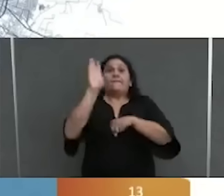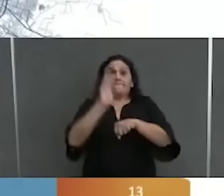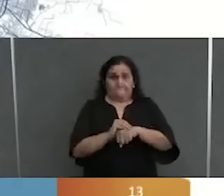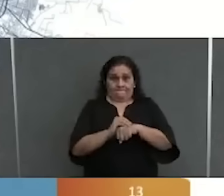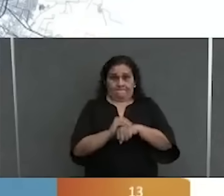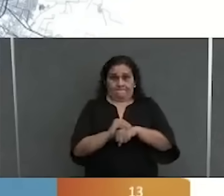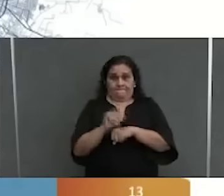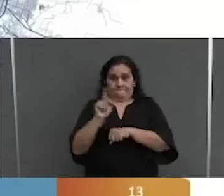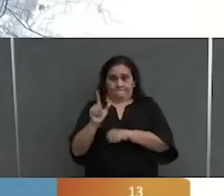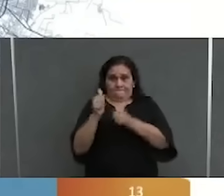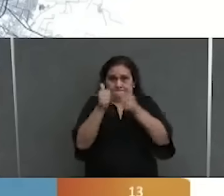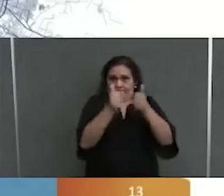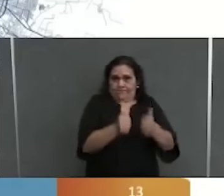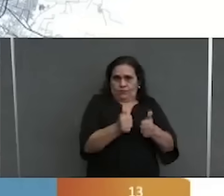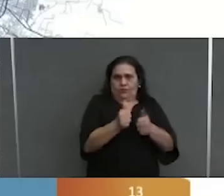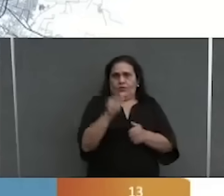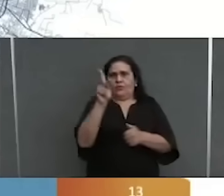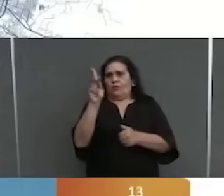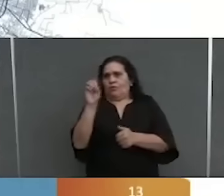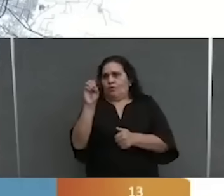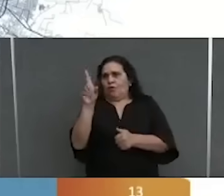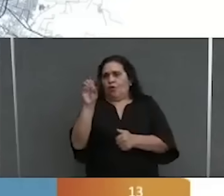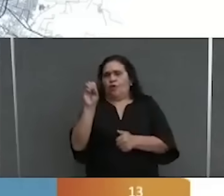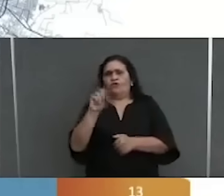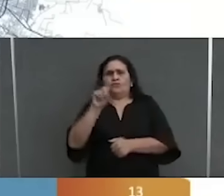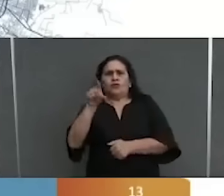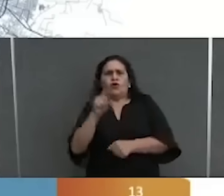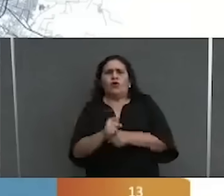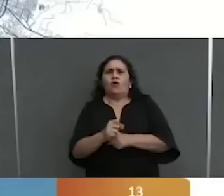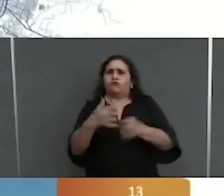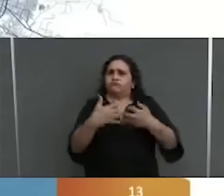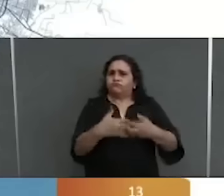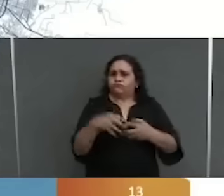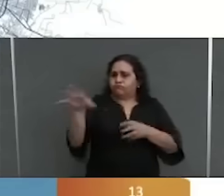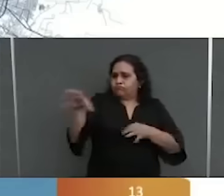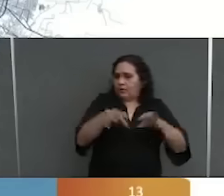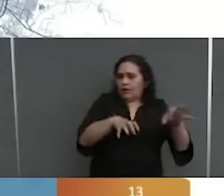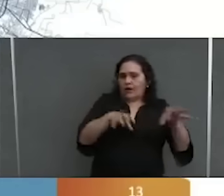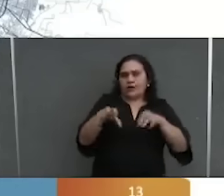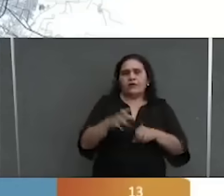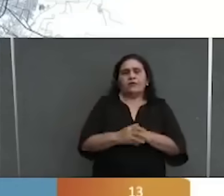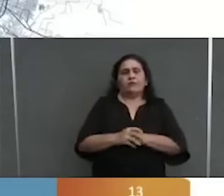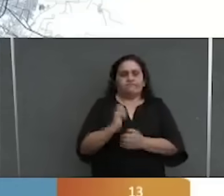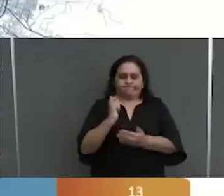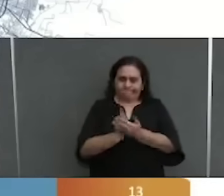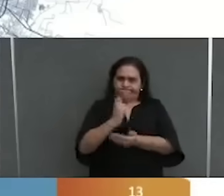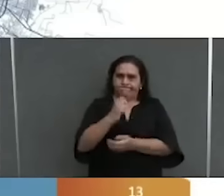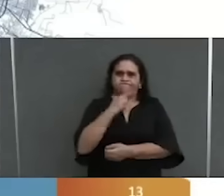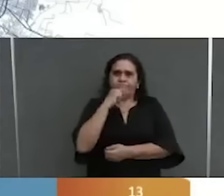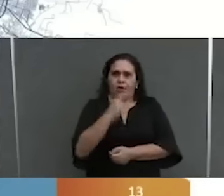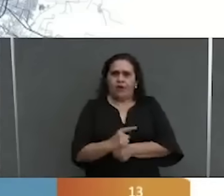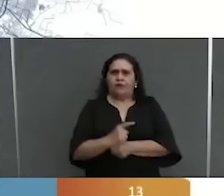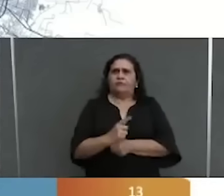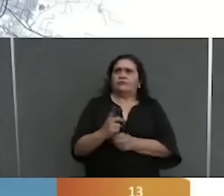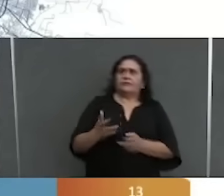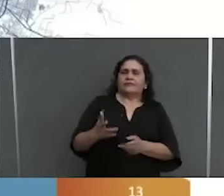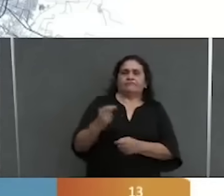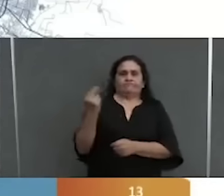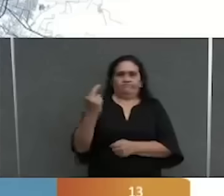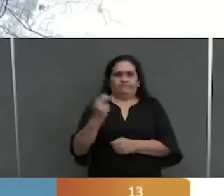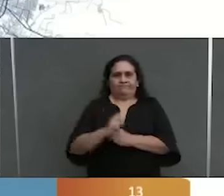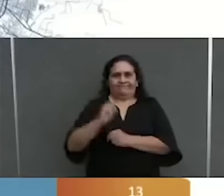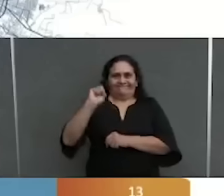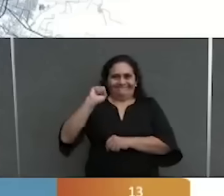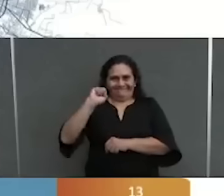que diseñamos aquí es que son industrias que pagan mejor, que requieren cierta especialización y que no van a ser empleos de